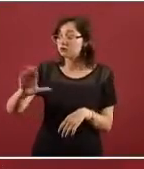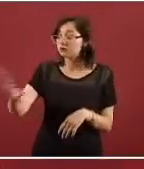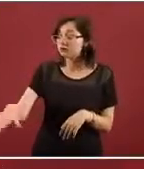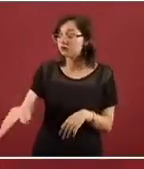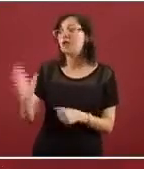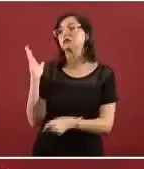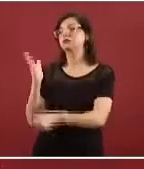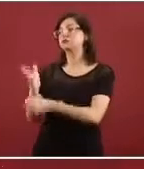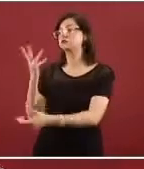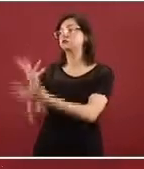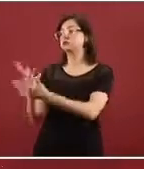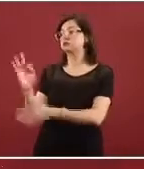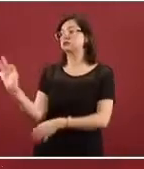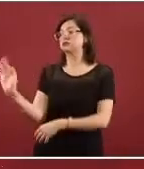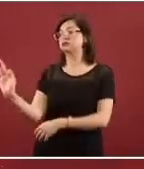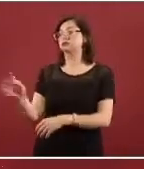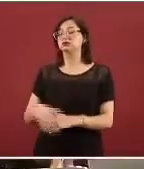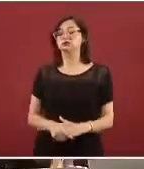penales.